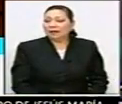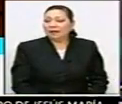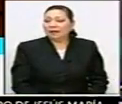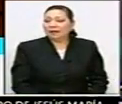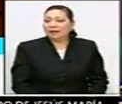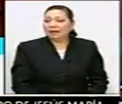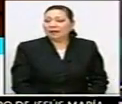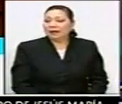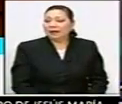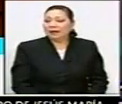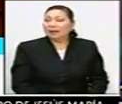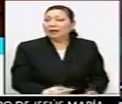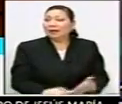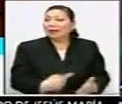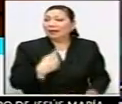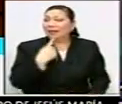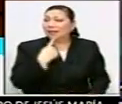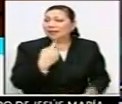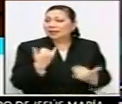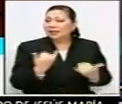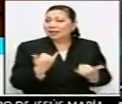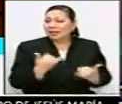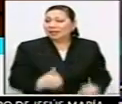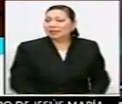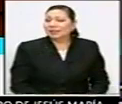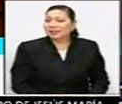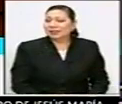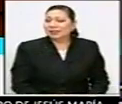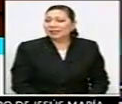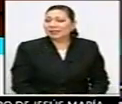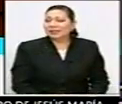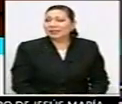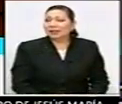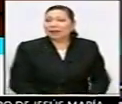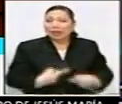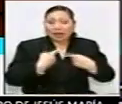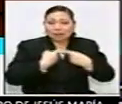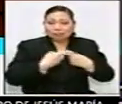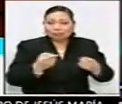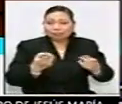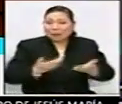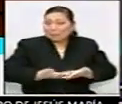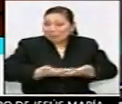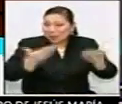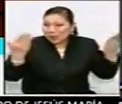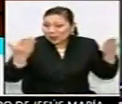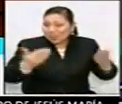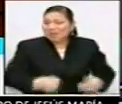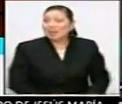continúe. ¿Qué cosa dice en estos comunicados de la prensa?